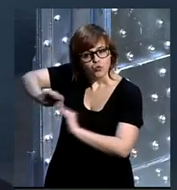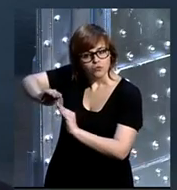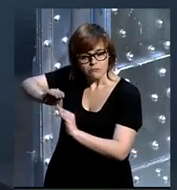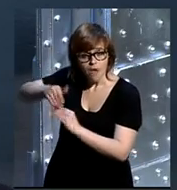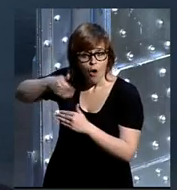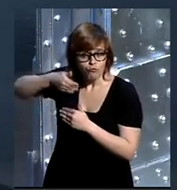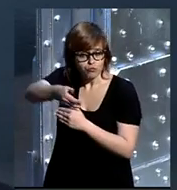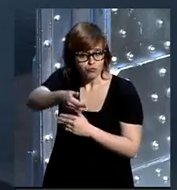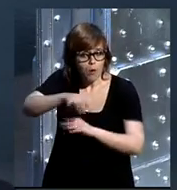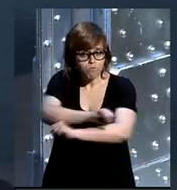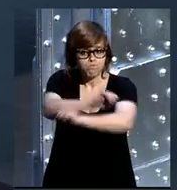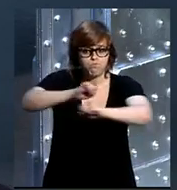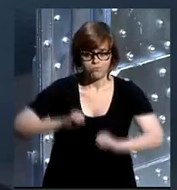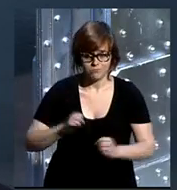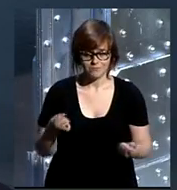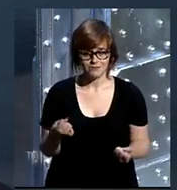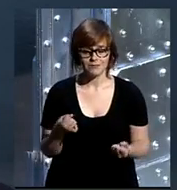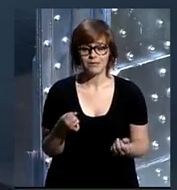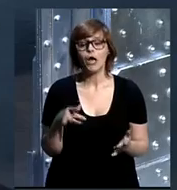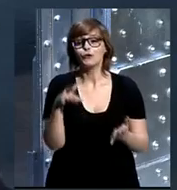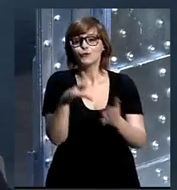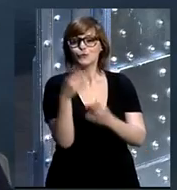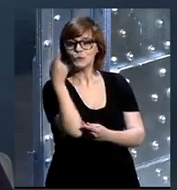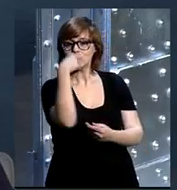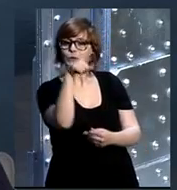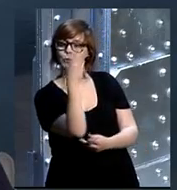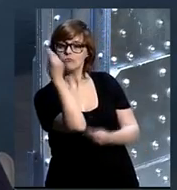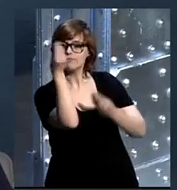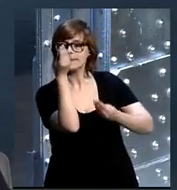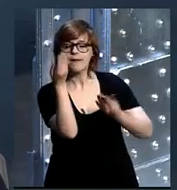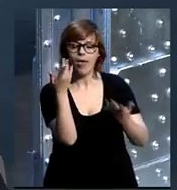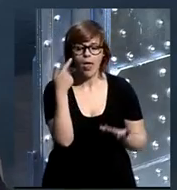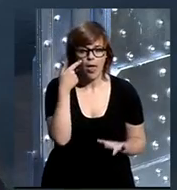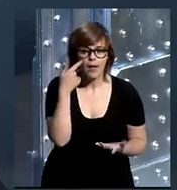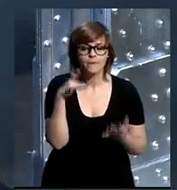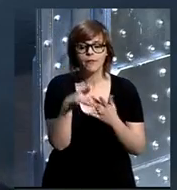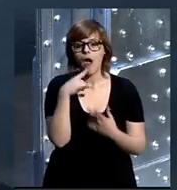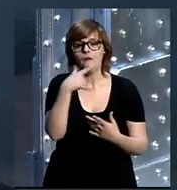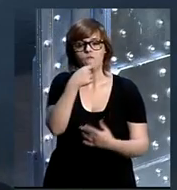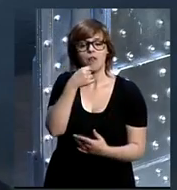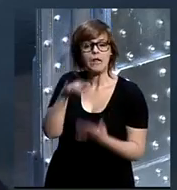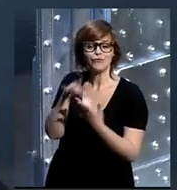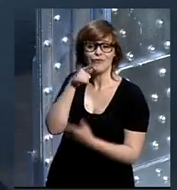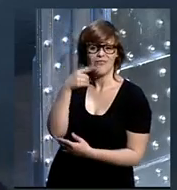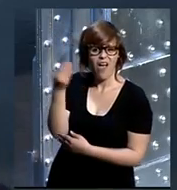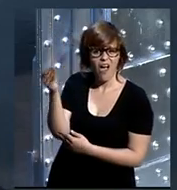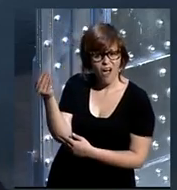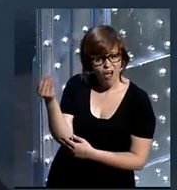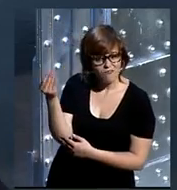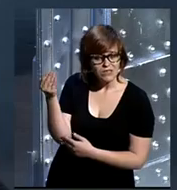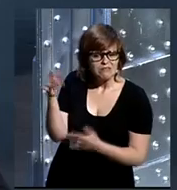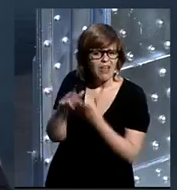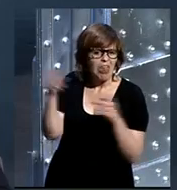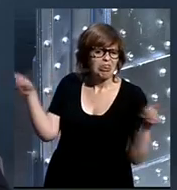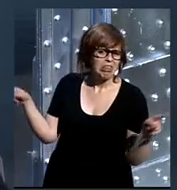la privacidad en Internet. Y además que nadie piense y simplifique diciendo esto de que no, que a los adolescentes les